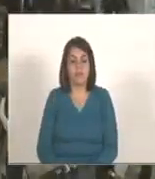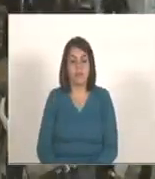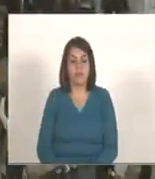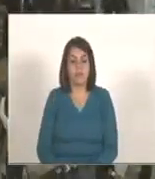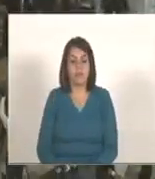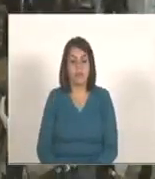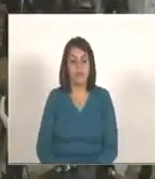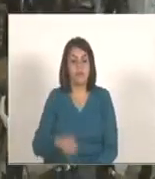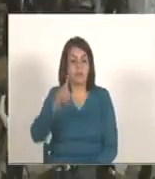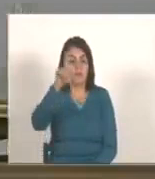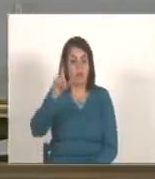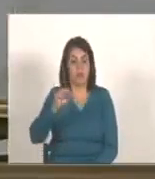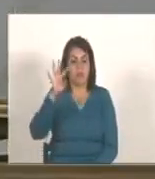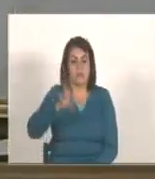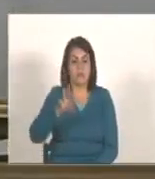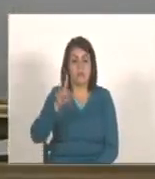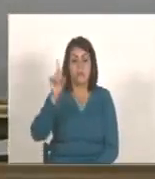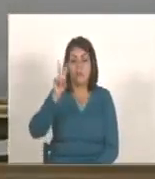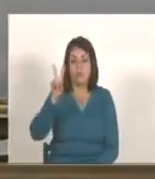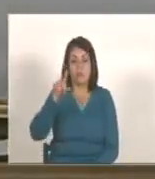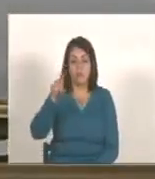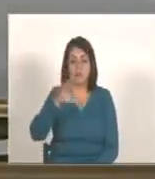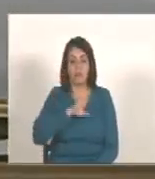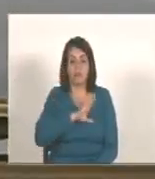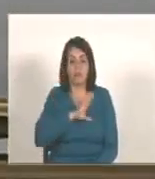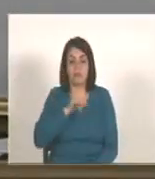el Esequibo es venezolano,